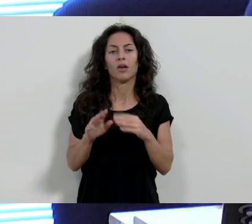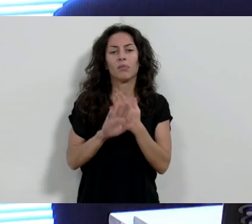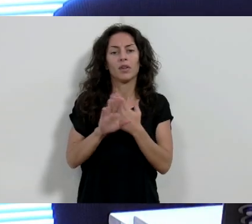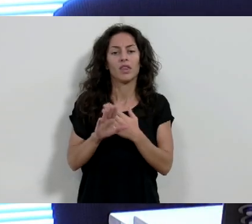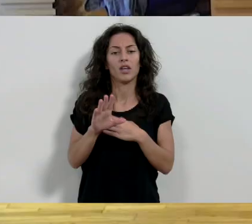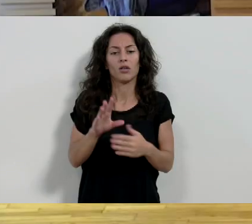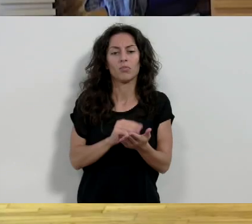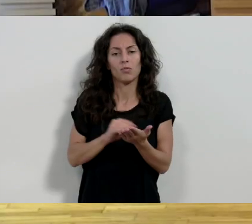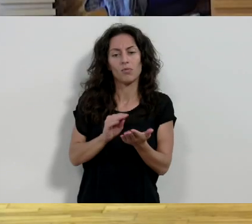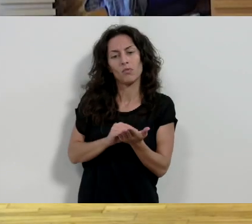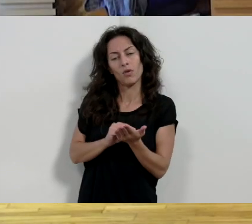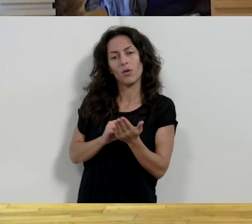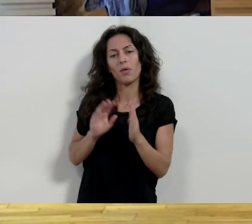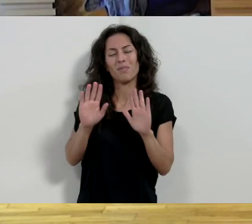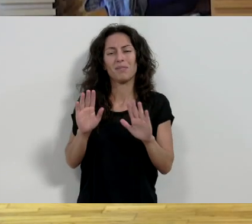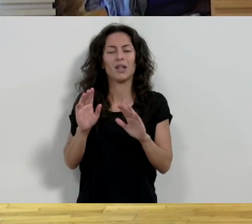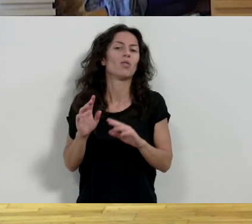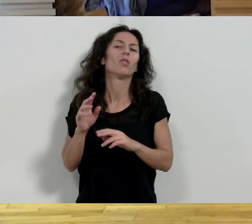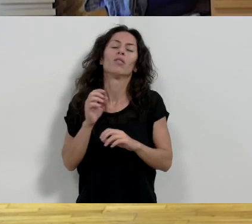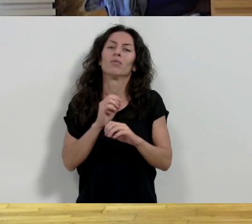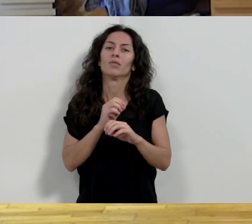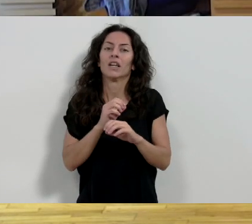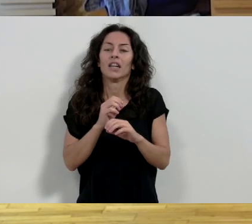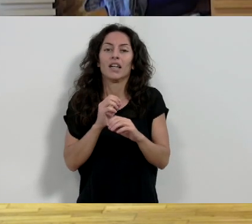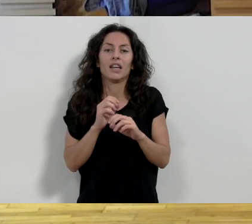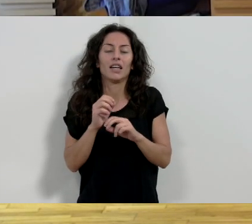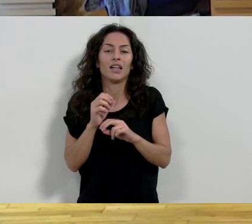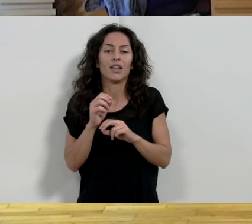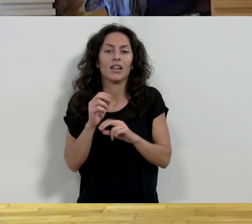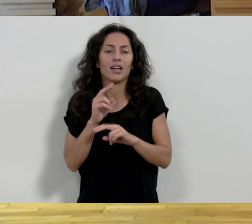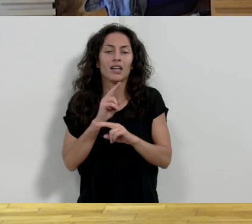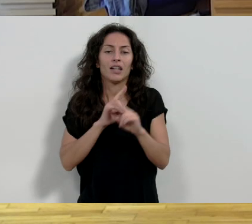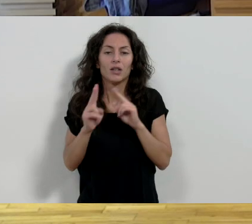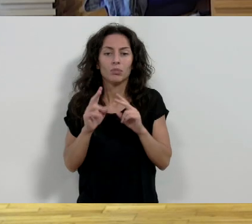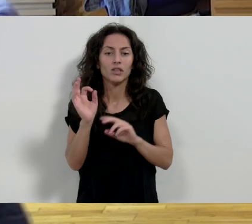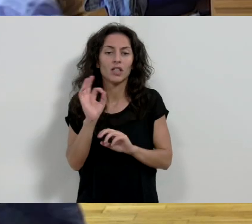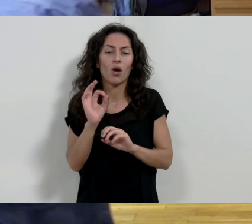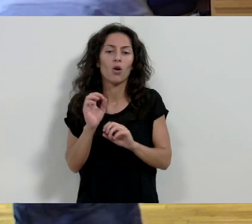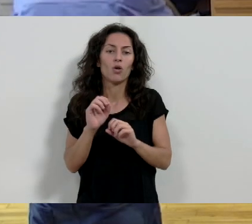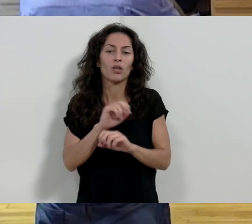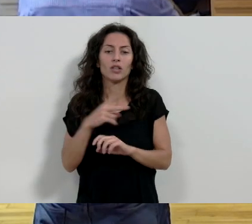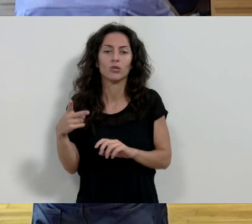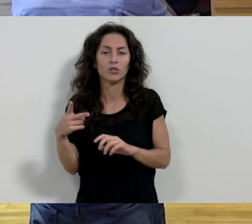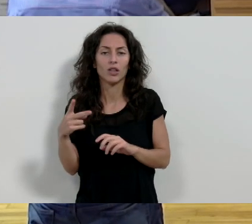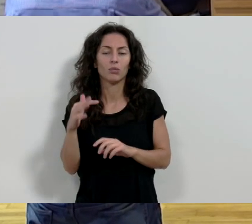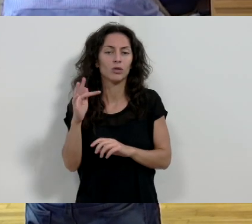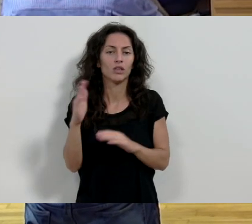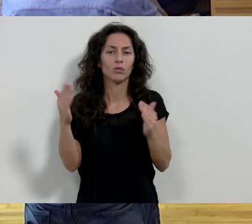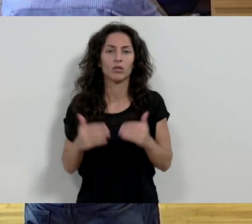Gracias. Gracias, señor Poveda. Y pasamos a la votación de esta propuesta. ¿Votos a favor?